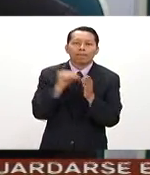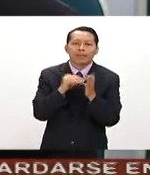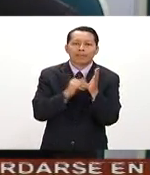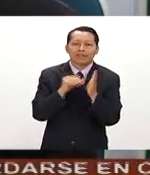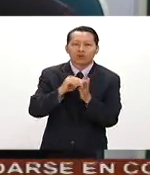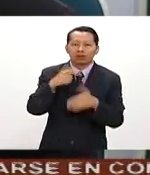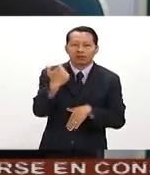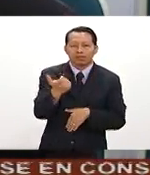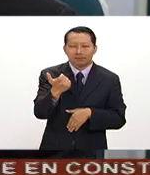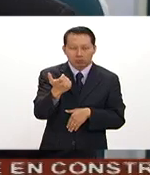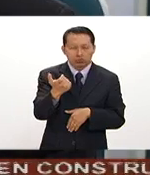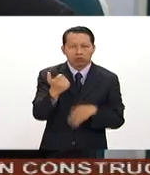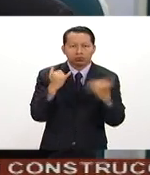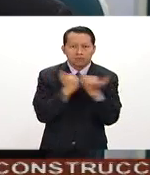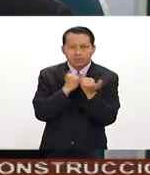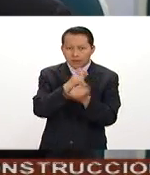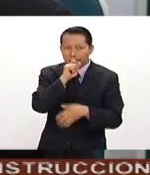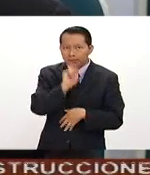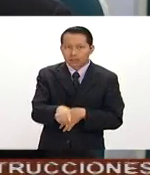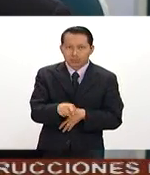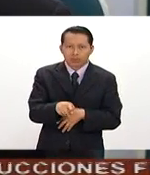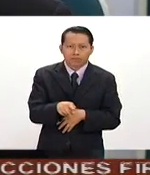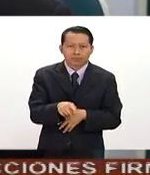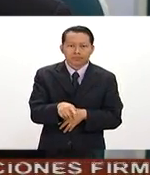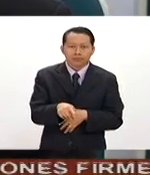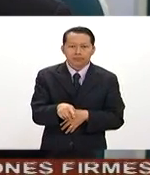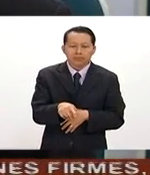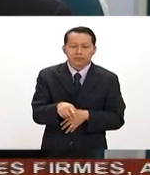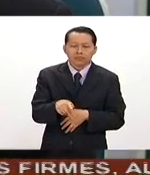de pesos, y también